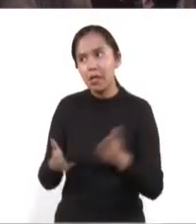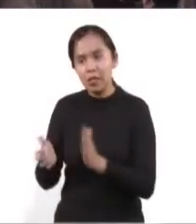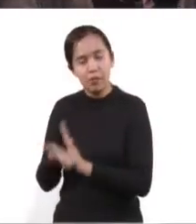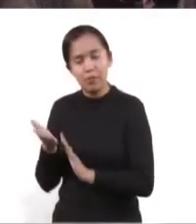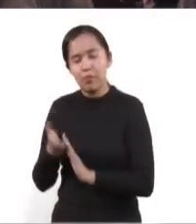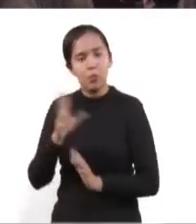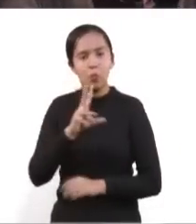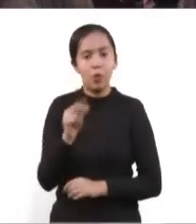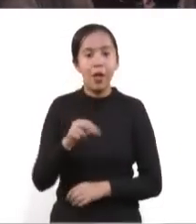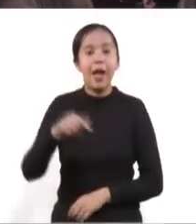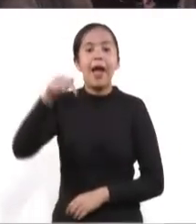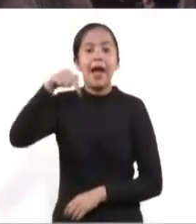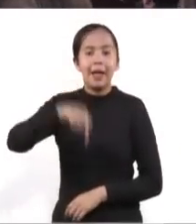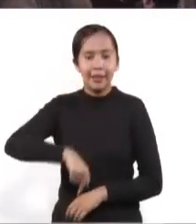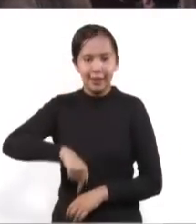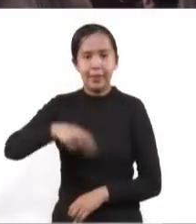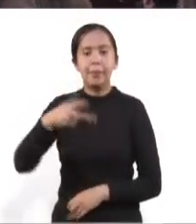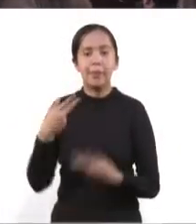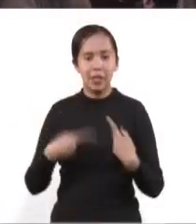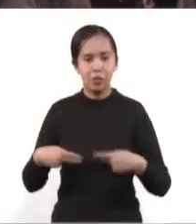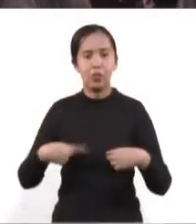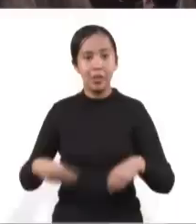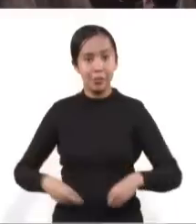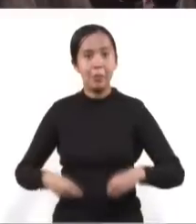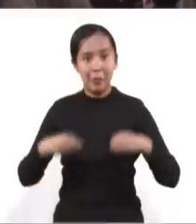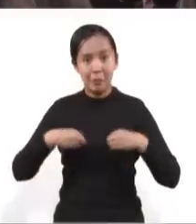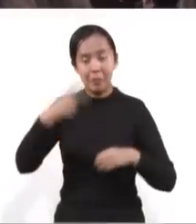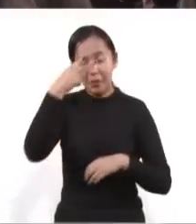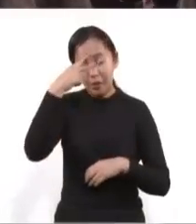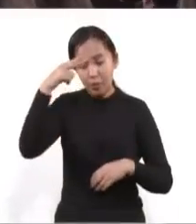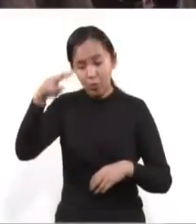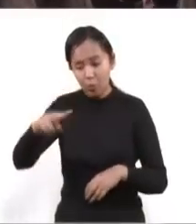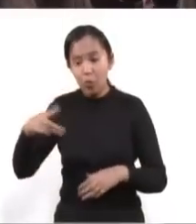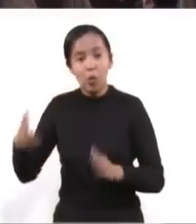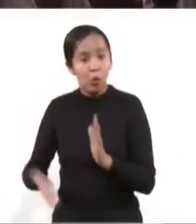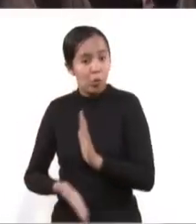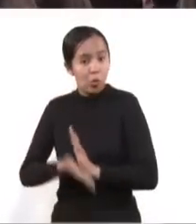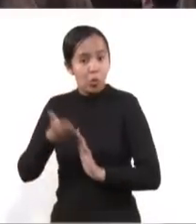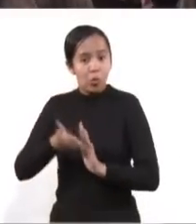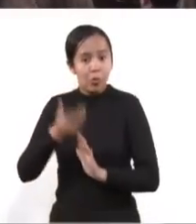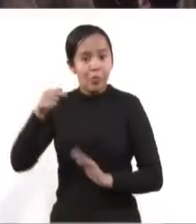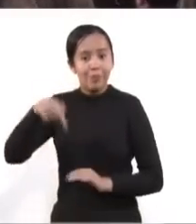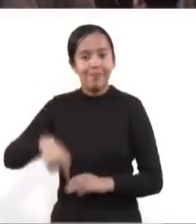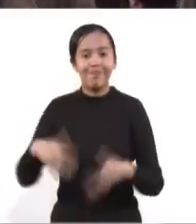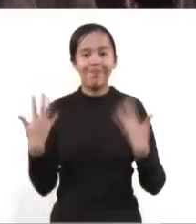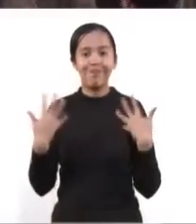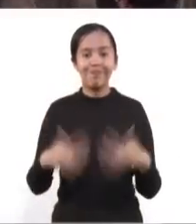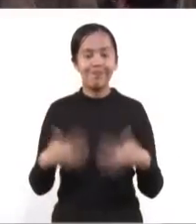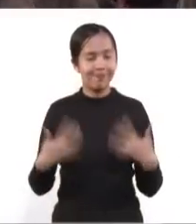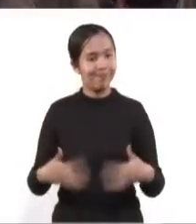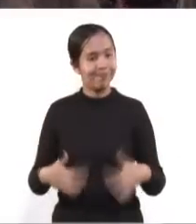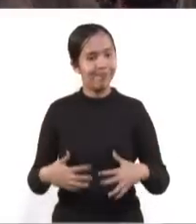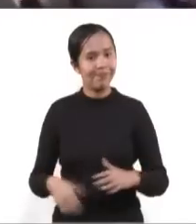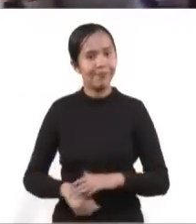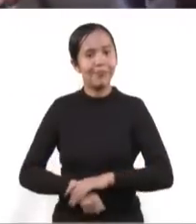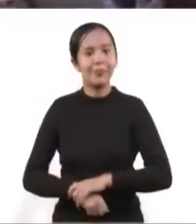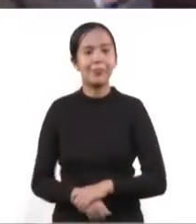mexicanos, los técnicos mexicanos del Metro y de la Comisión Federal de Electricidad.